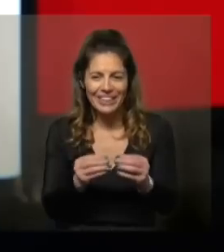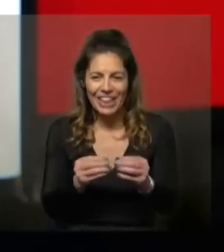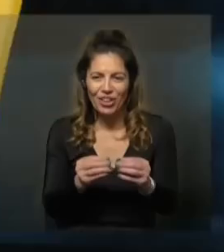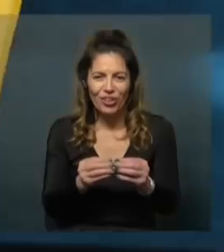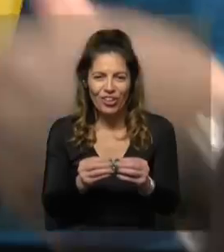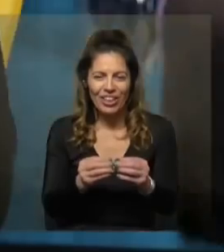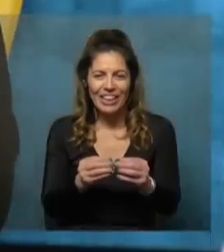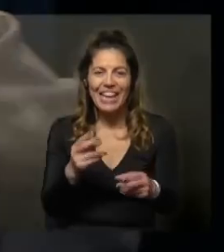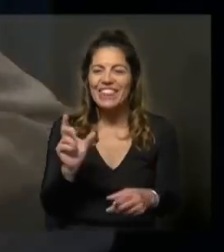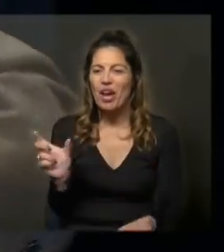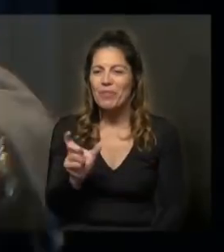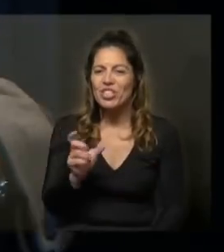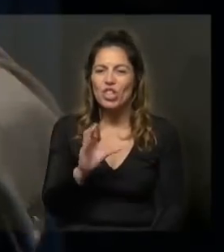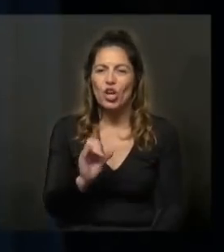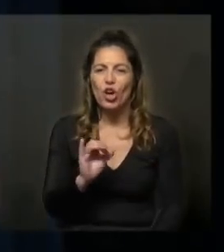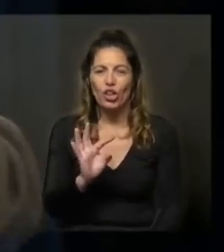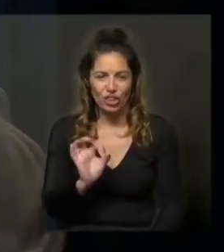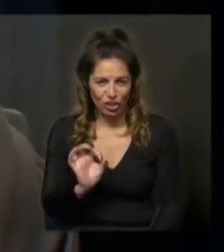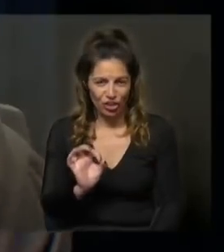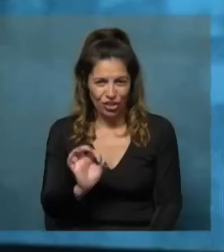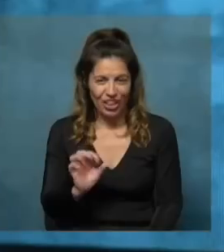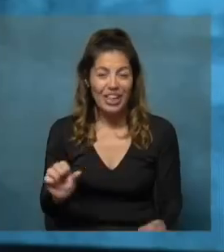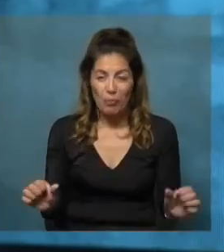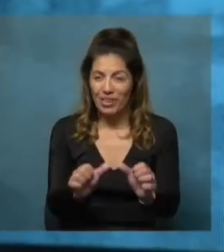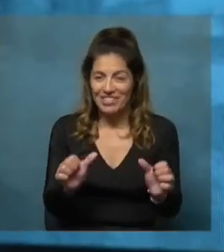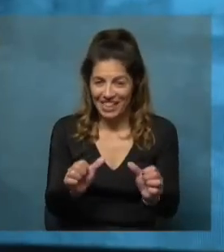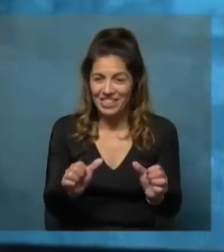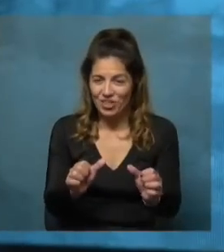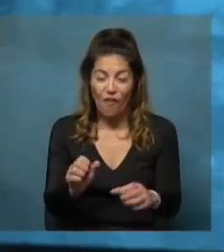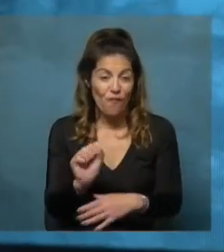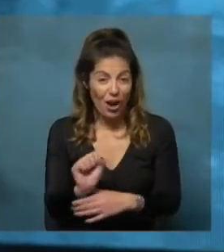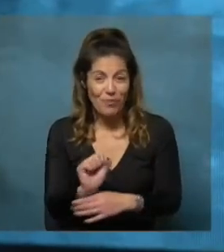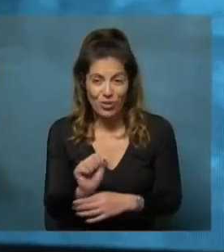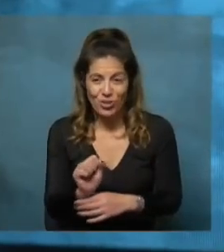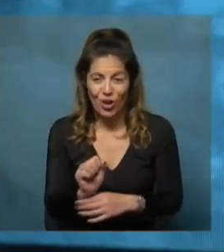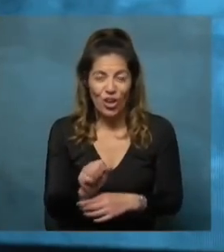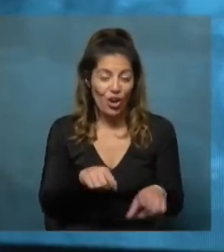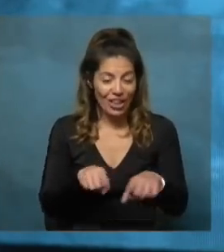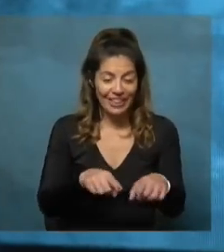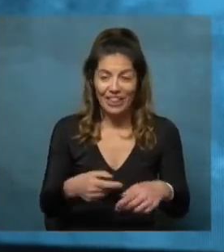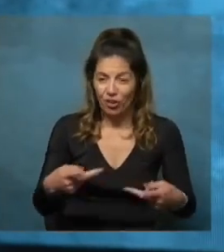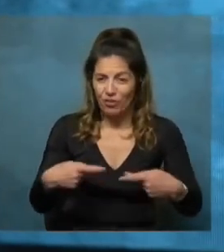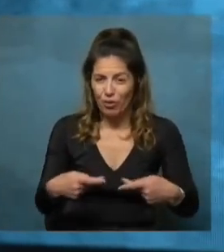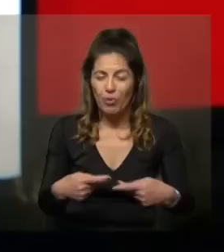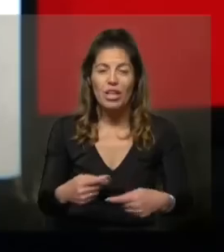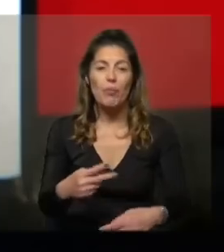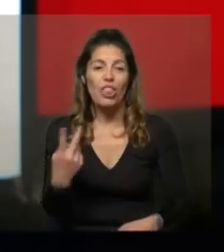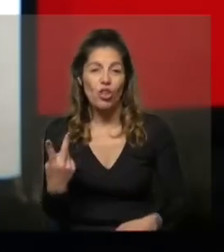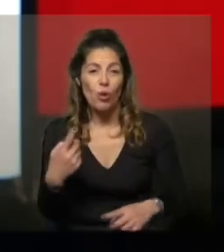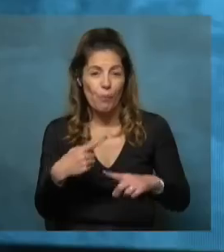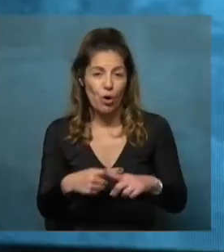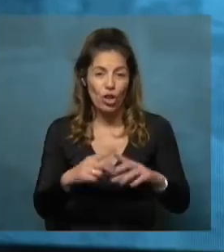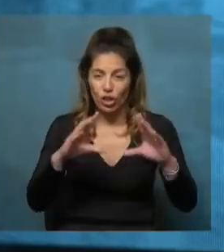que pues se hizo famoso con el técnico de fútbol y después dos por noche porque éramos dos